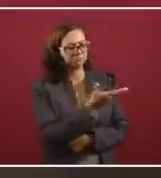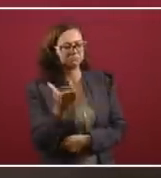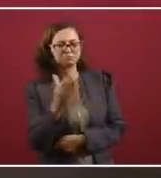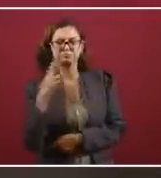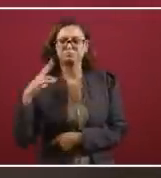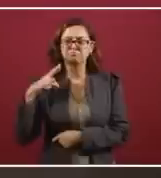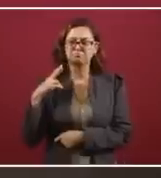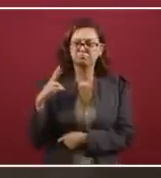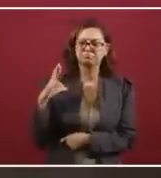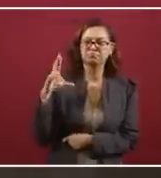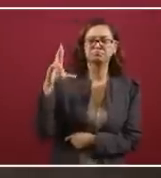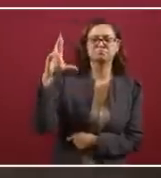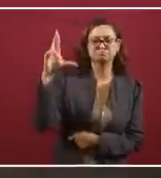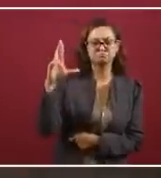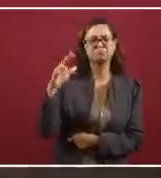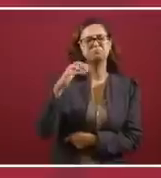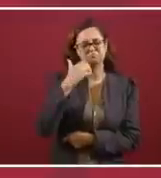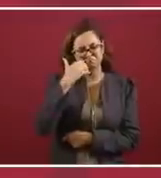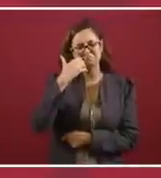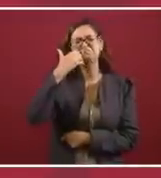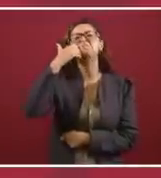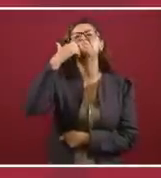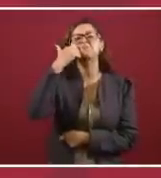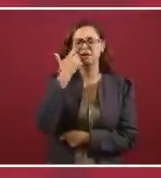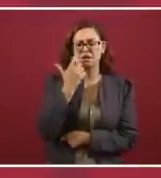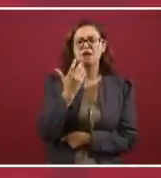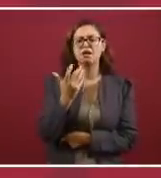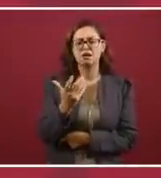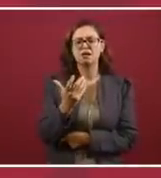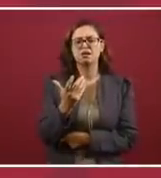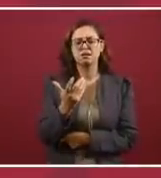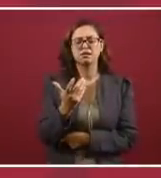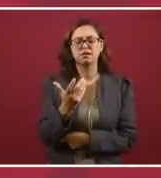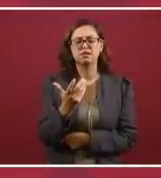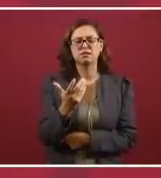de los empresarios para